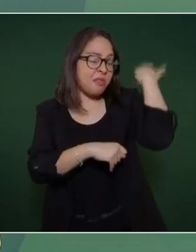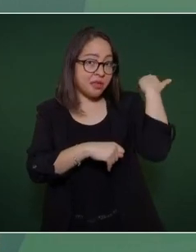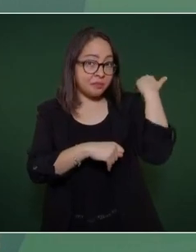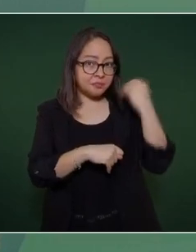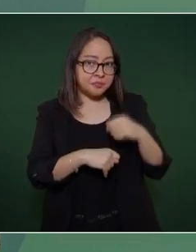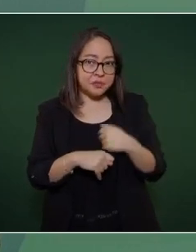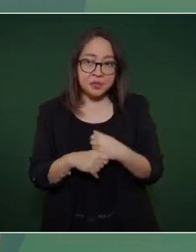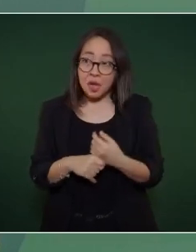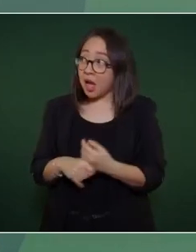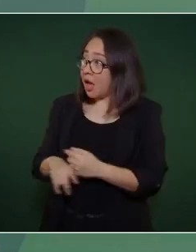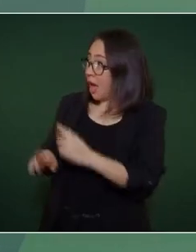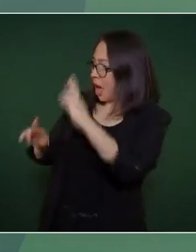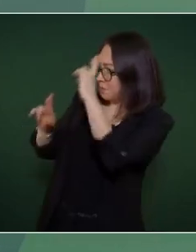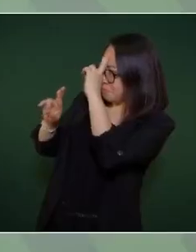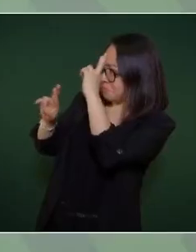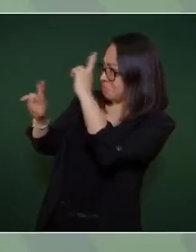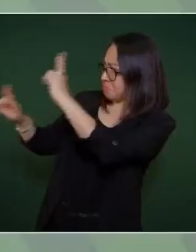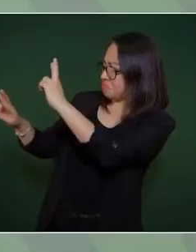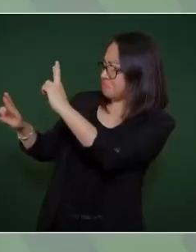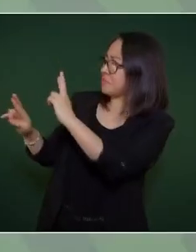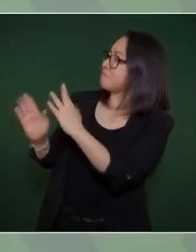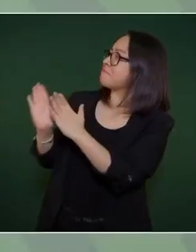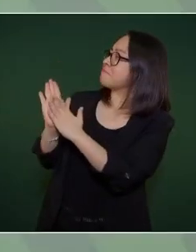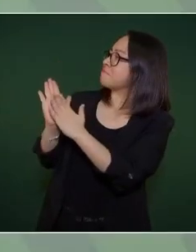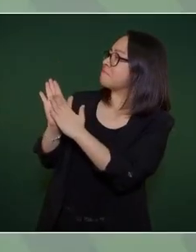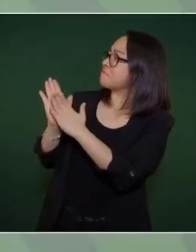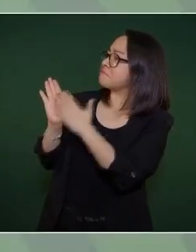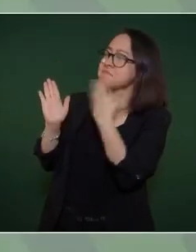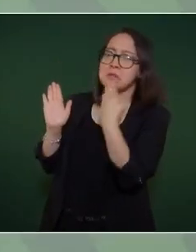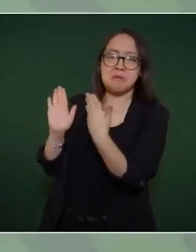Hasta se les ponía de ejemplo.